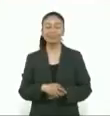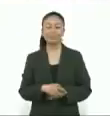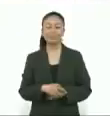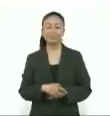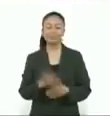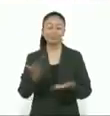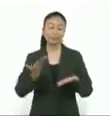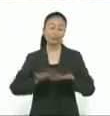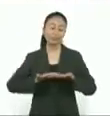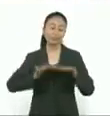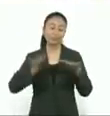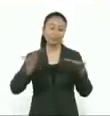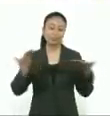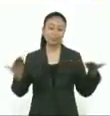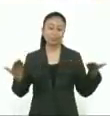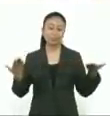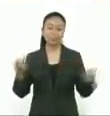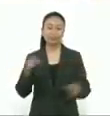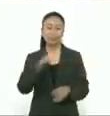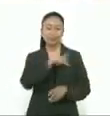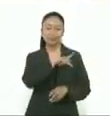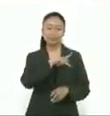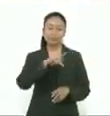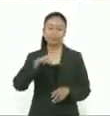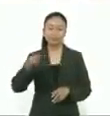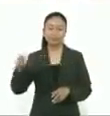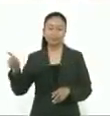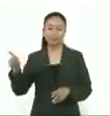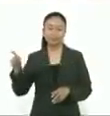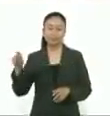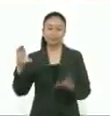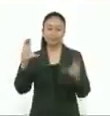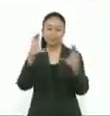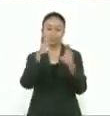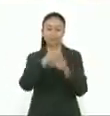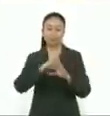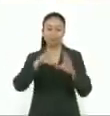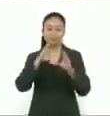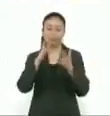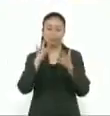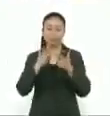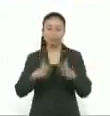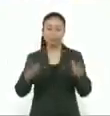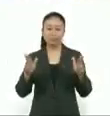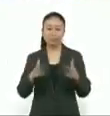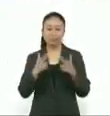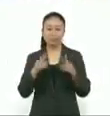Y ahora les pedimos a todas cantar nuestro himno nacional.